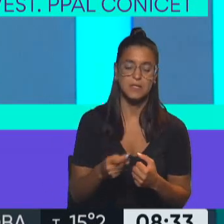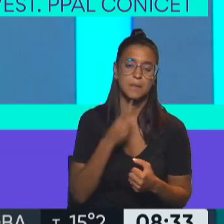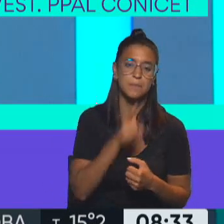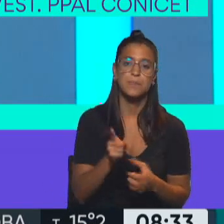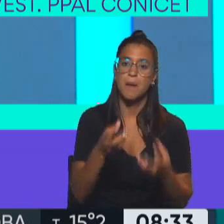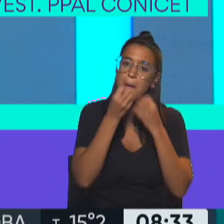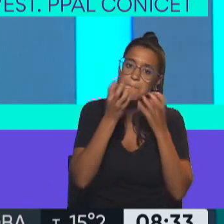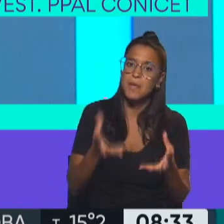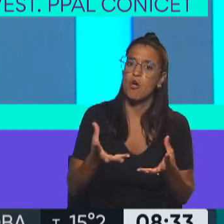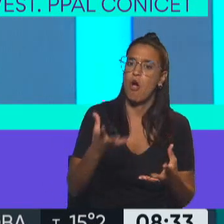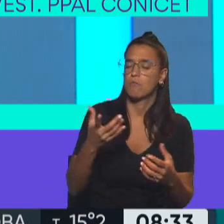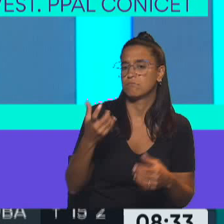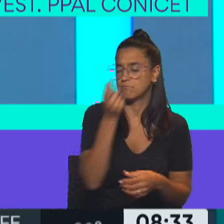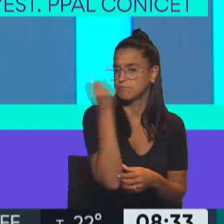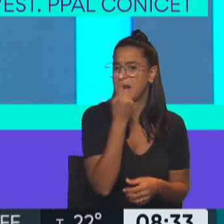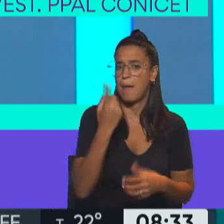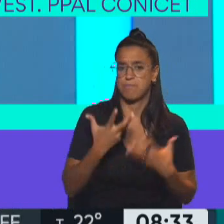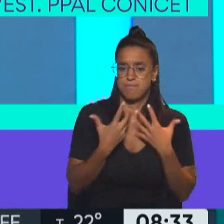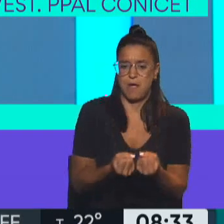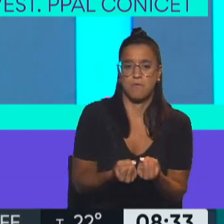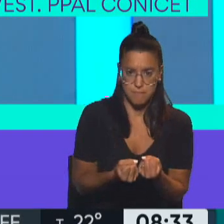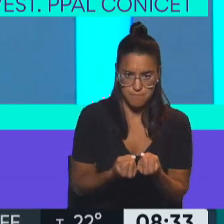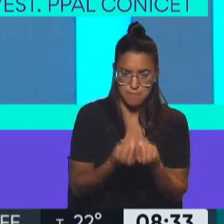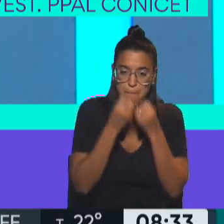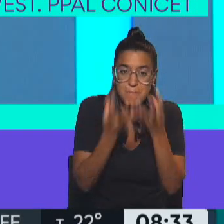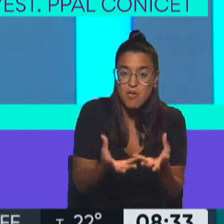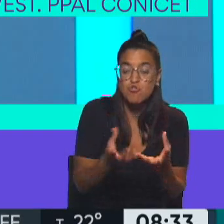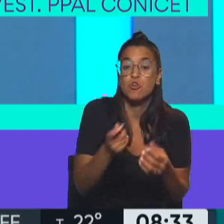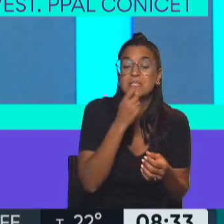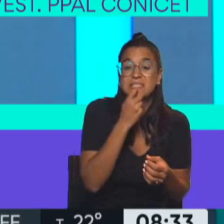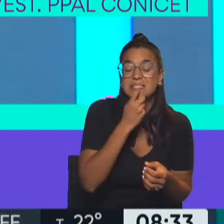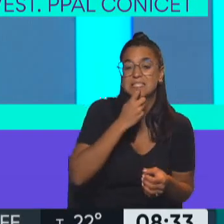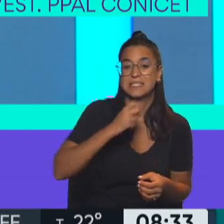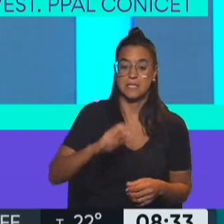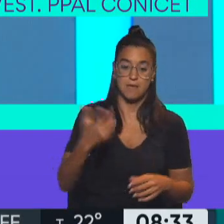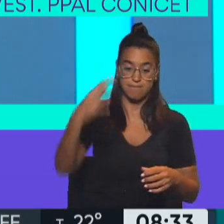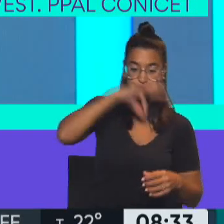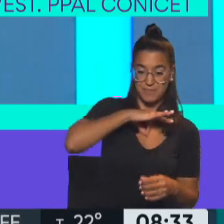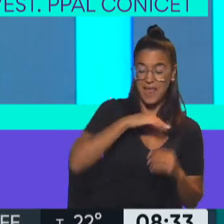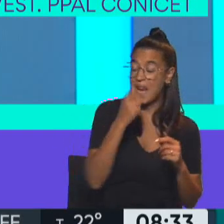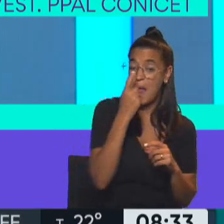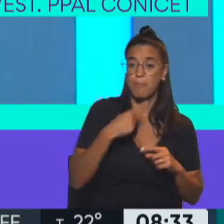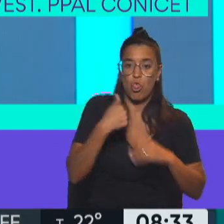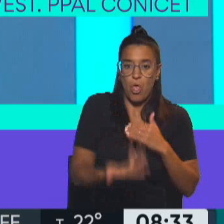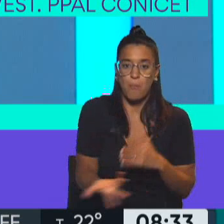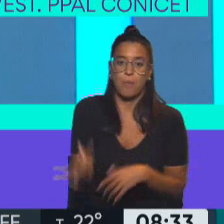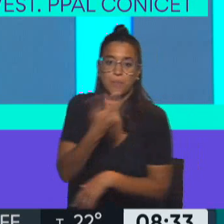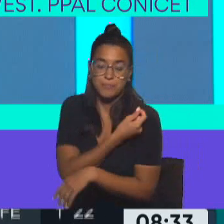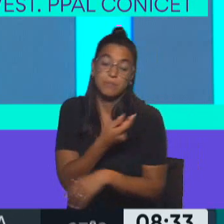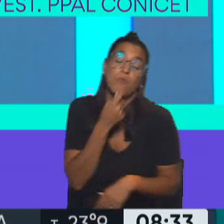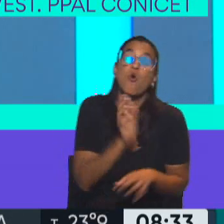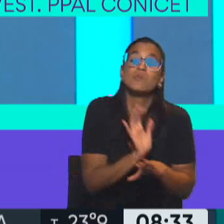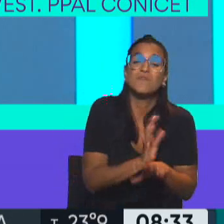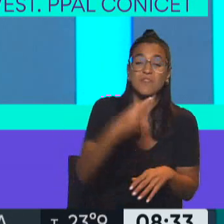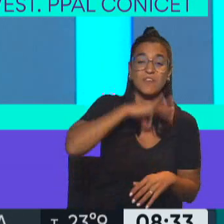tengamos una mejor respuesta. Claro. Entonces, si nosotros damos la tercera dosis pegada a la infección, y en este caso la infección hace de una